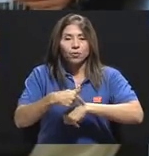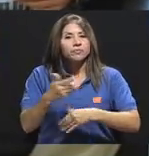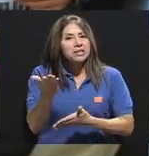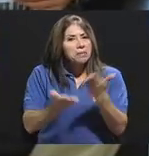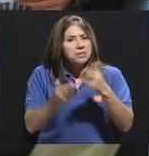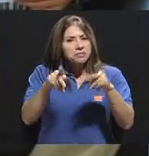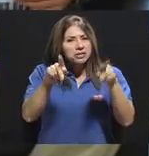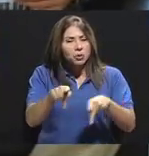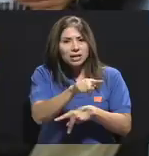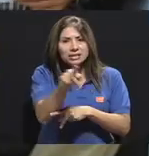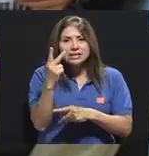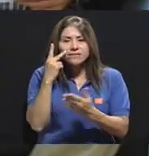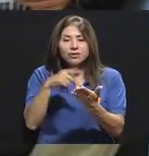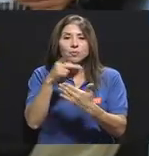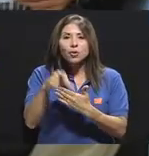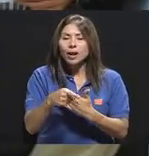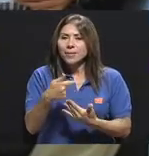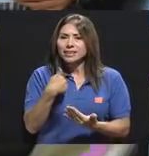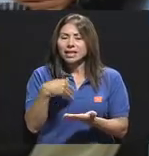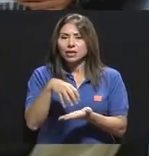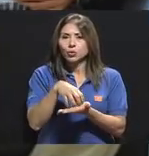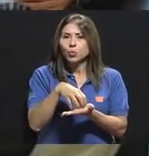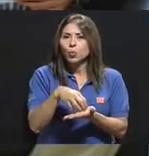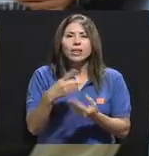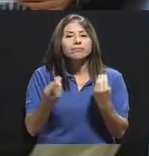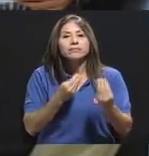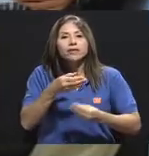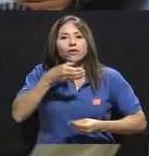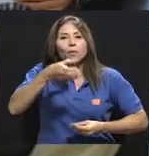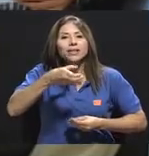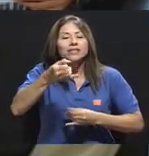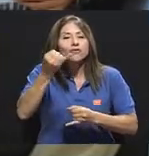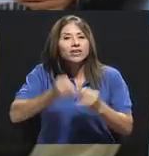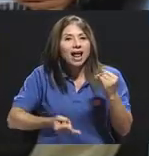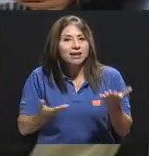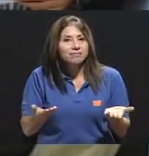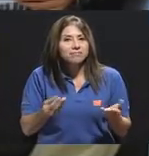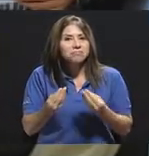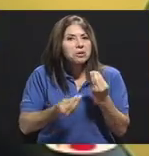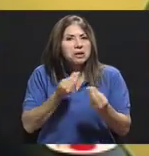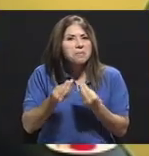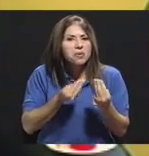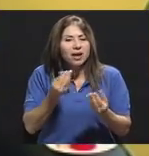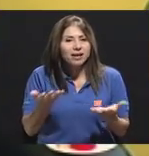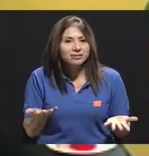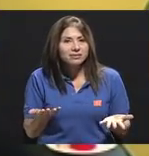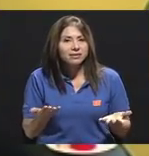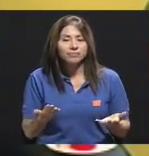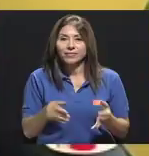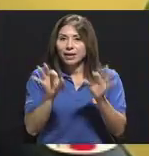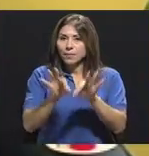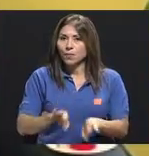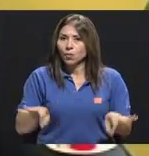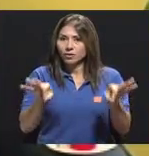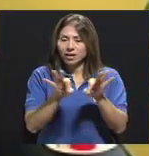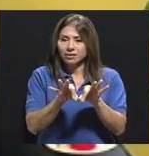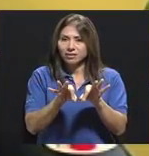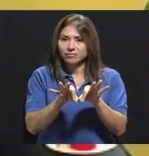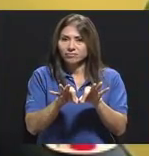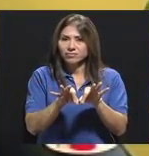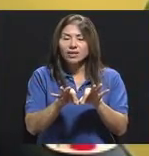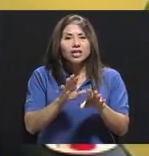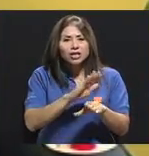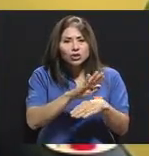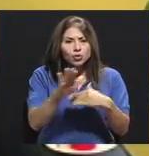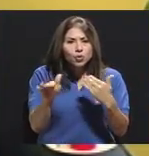están viendo y que todavía tienen Pues esta duda de quitar ciertos alimentos incorporar otros a su dieta verdad Bueno importante no Eliminar del todo verdad no